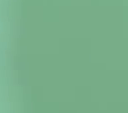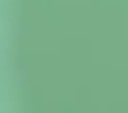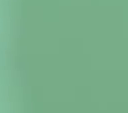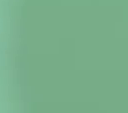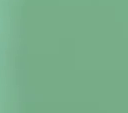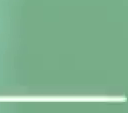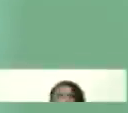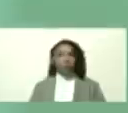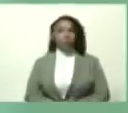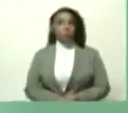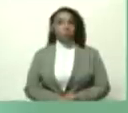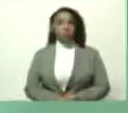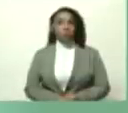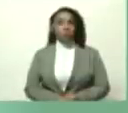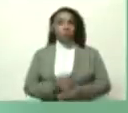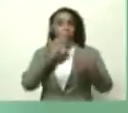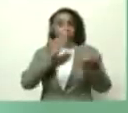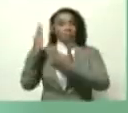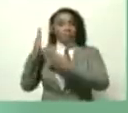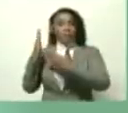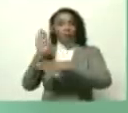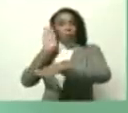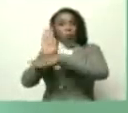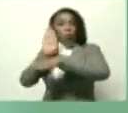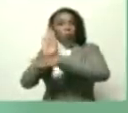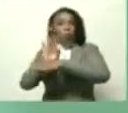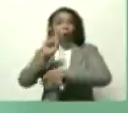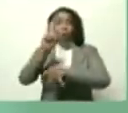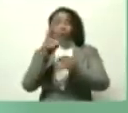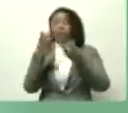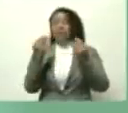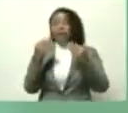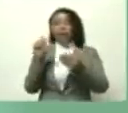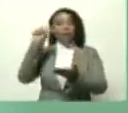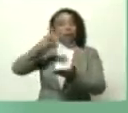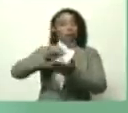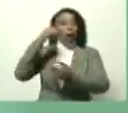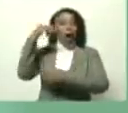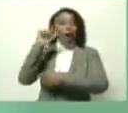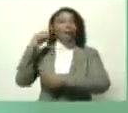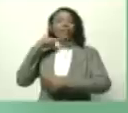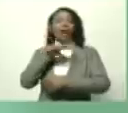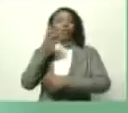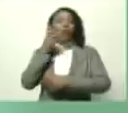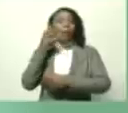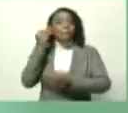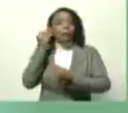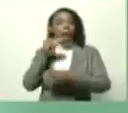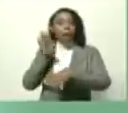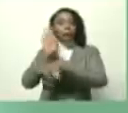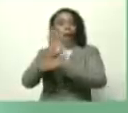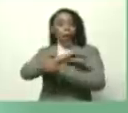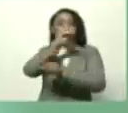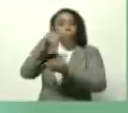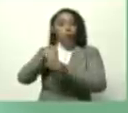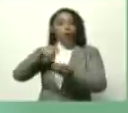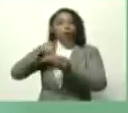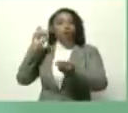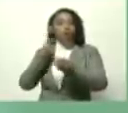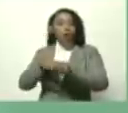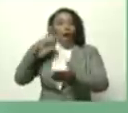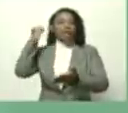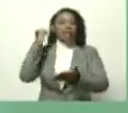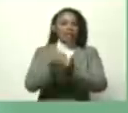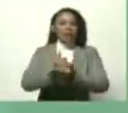Allí fue acogido en uno de los tantos centros que tiene Duque para acoger desertores,